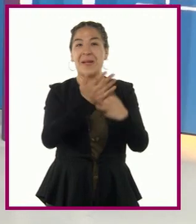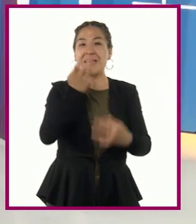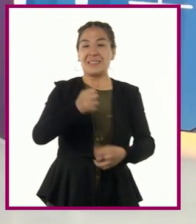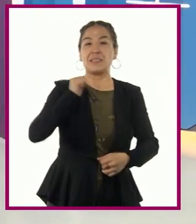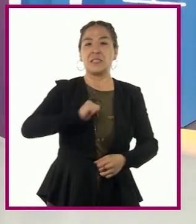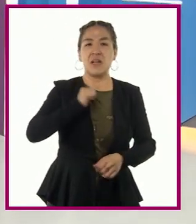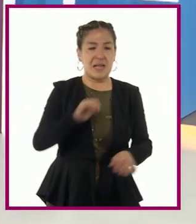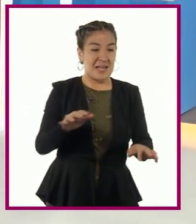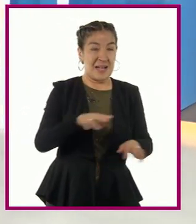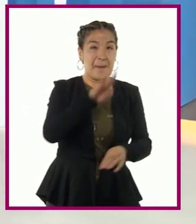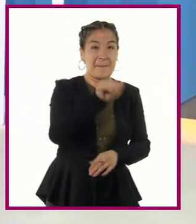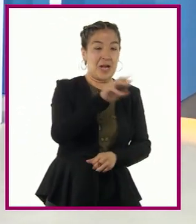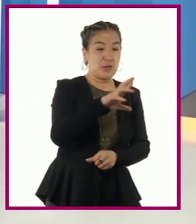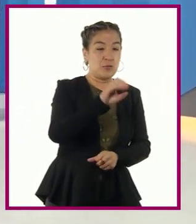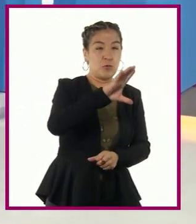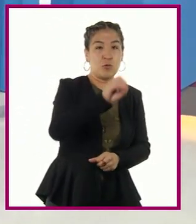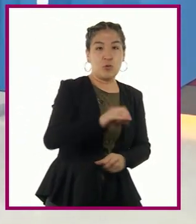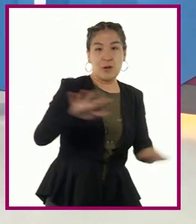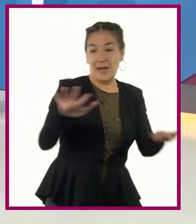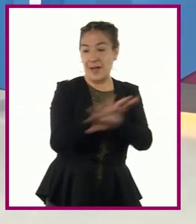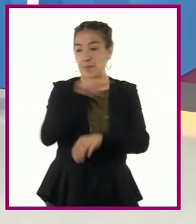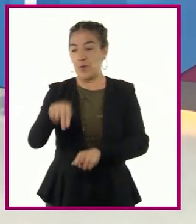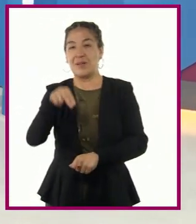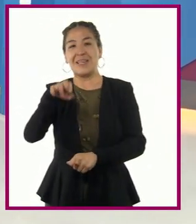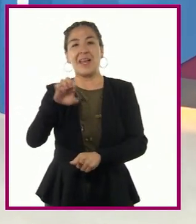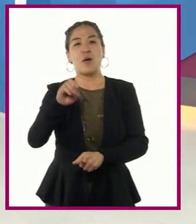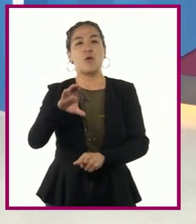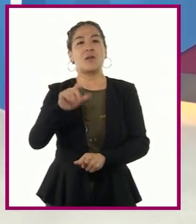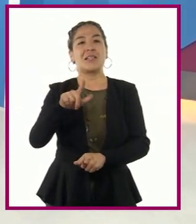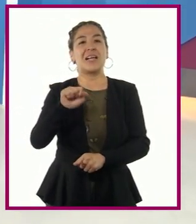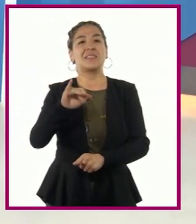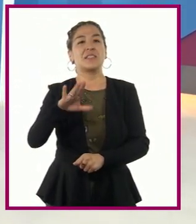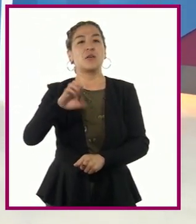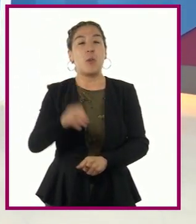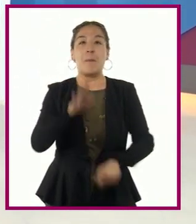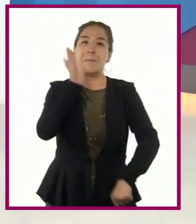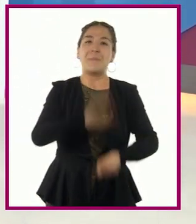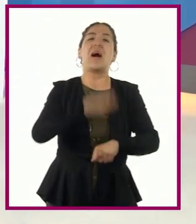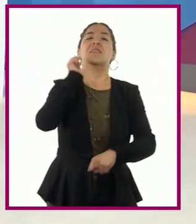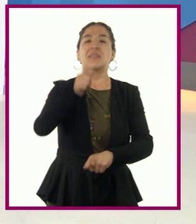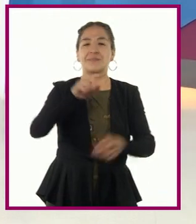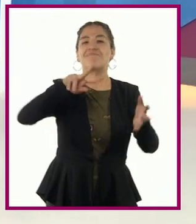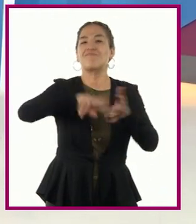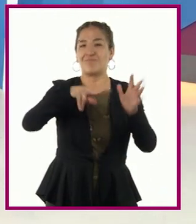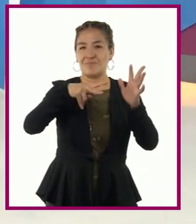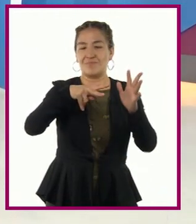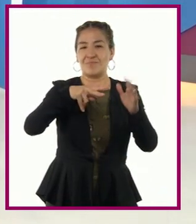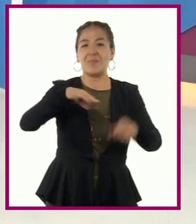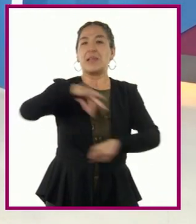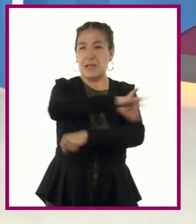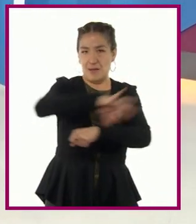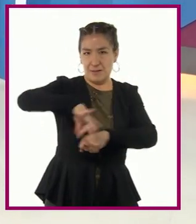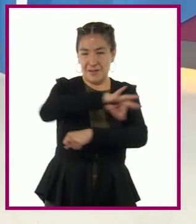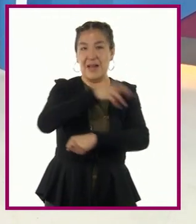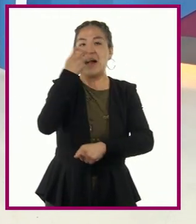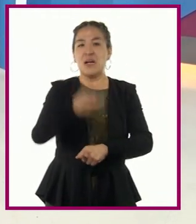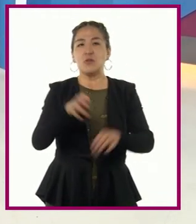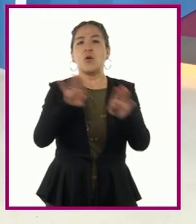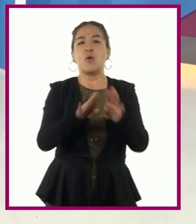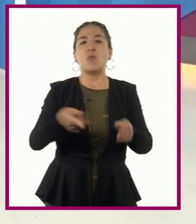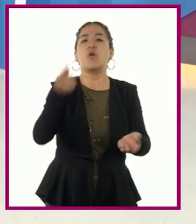lo barroco a lo neoclásico, sobre todo en la arquitectura. En las últimas décadas del gobierno